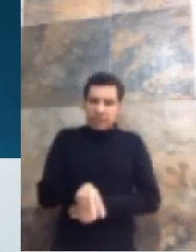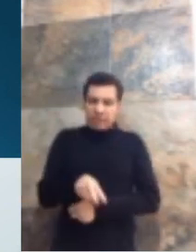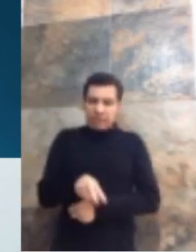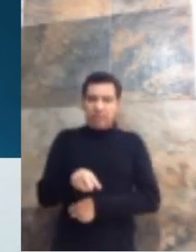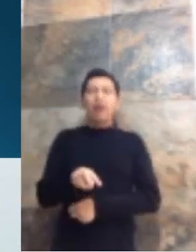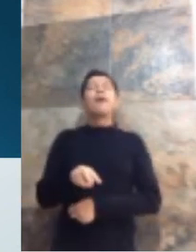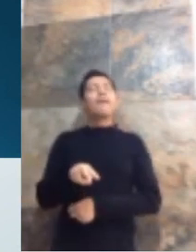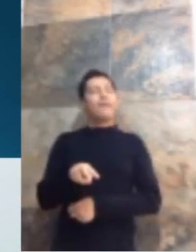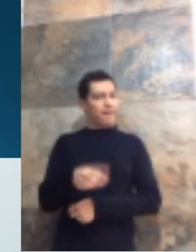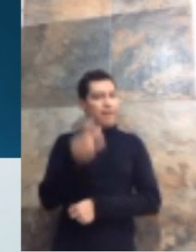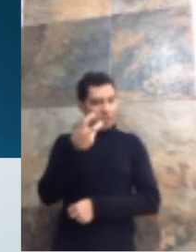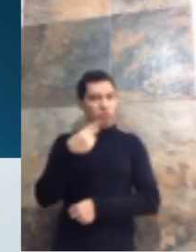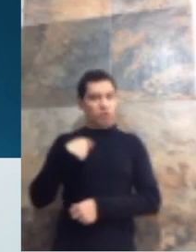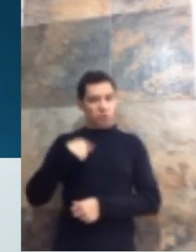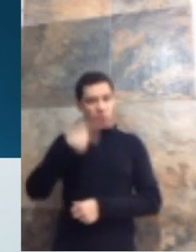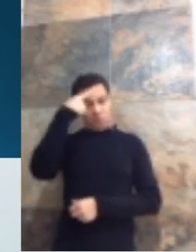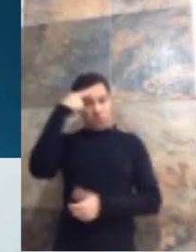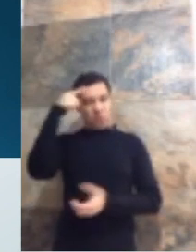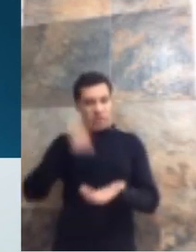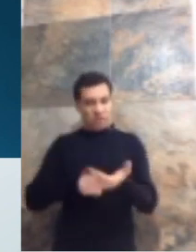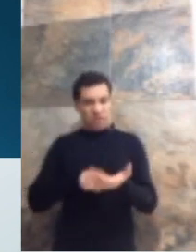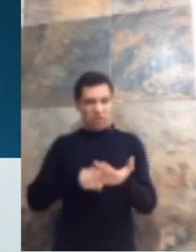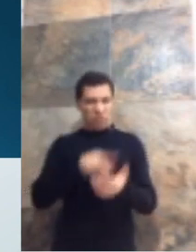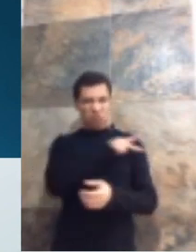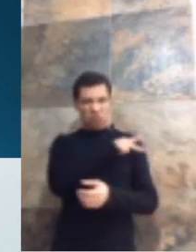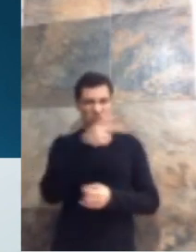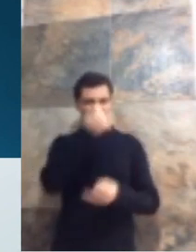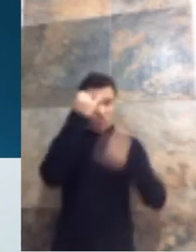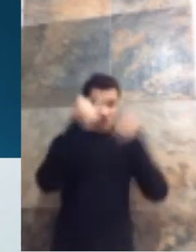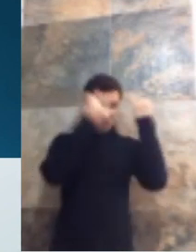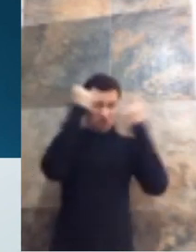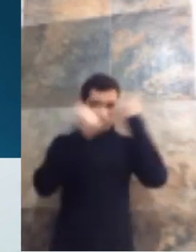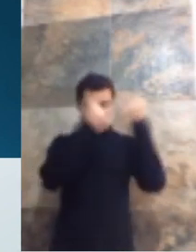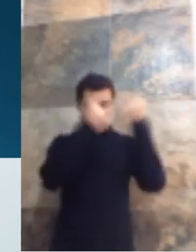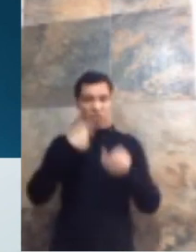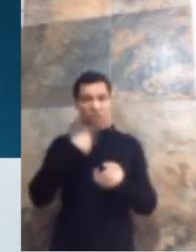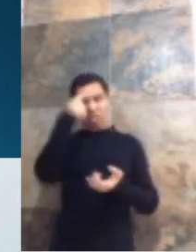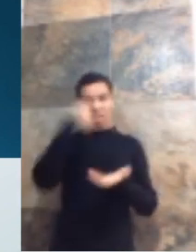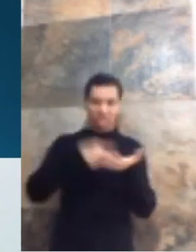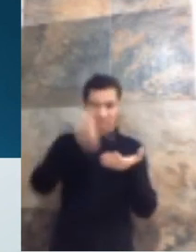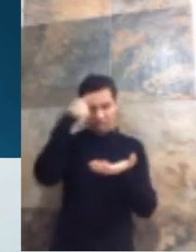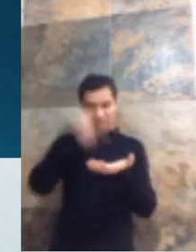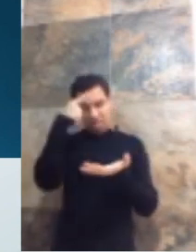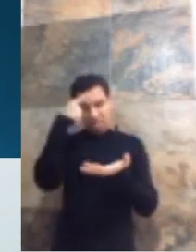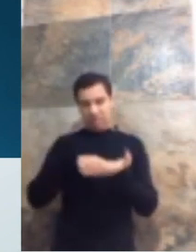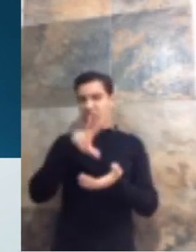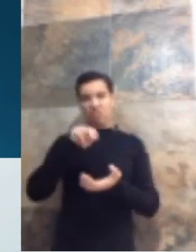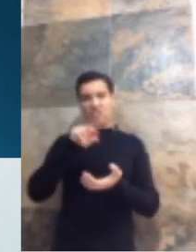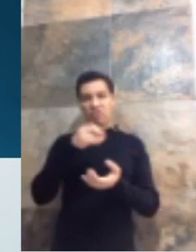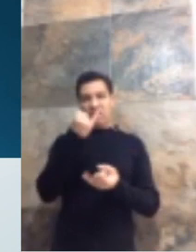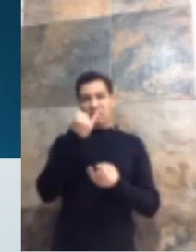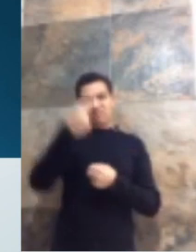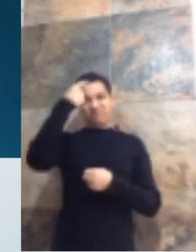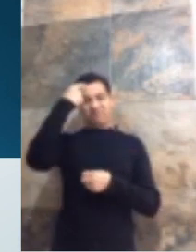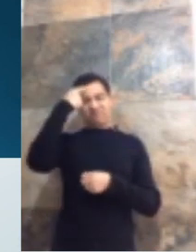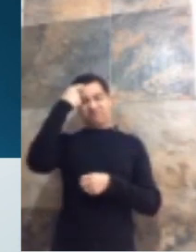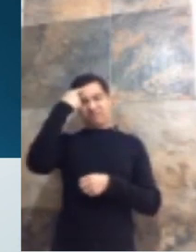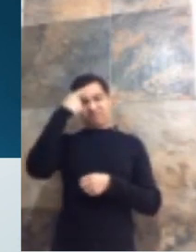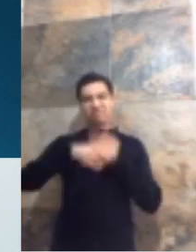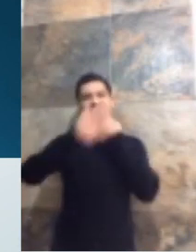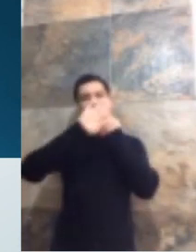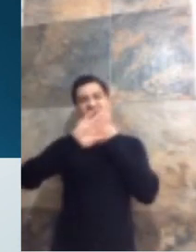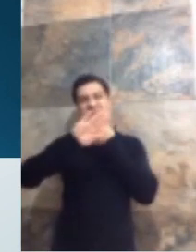una manera más eficaz, de una manera mejor documentada o mejor controlada la incertidumbre. Vamos